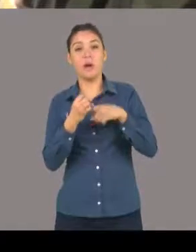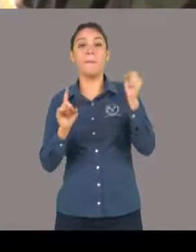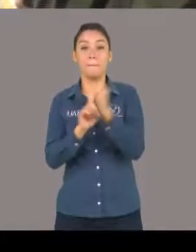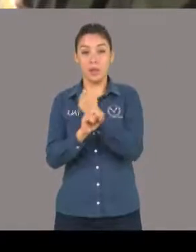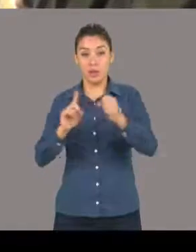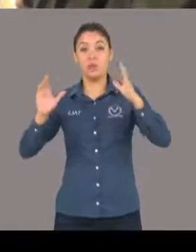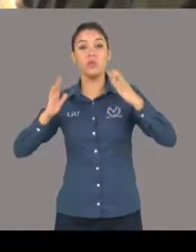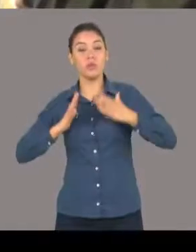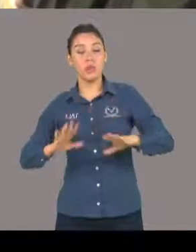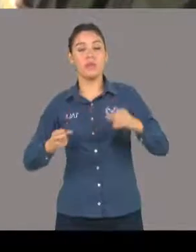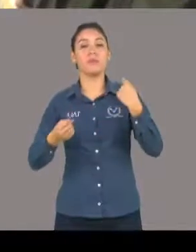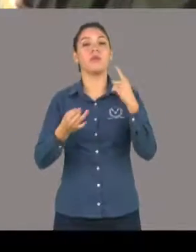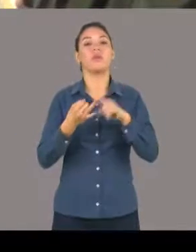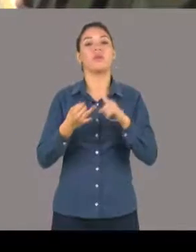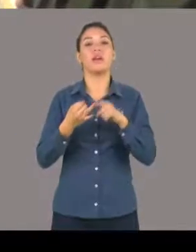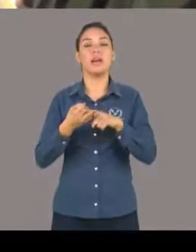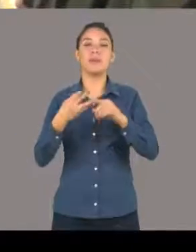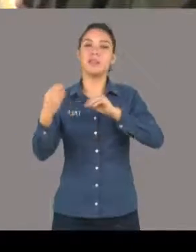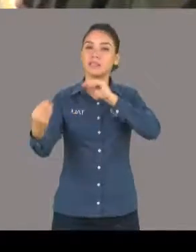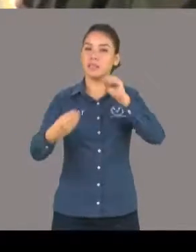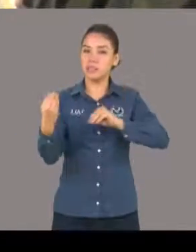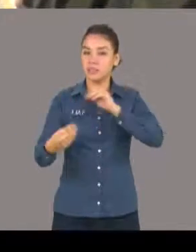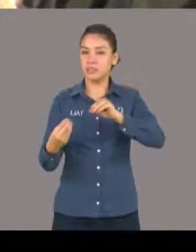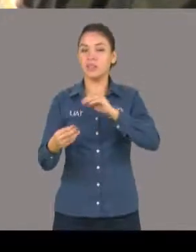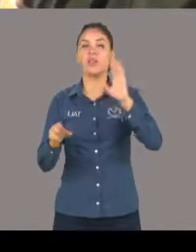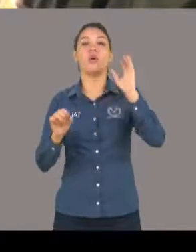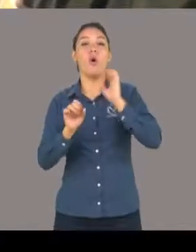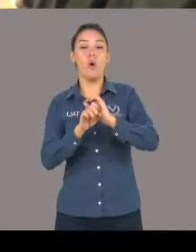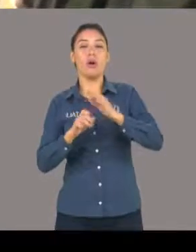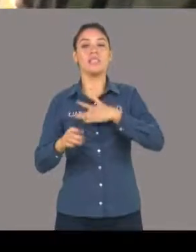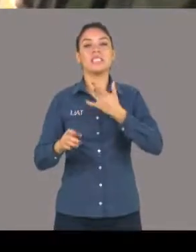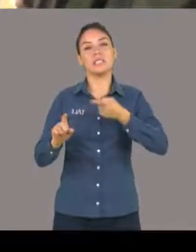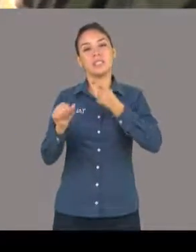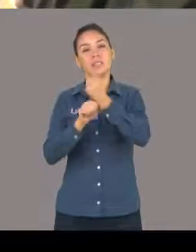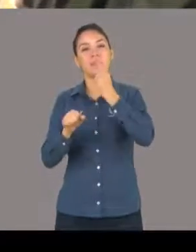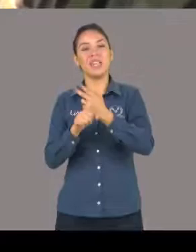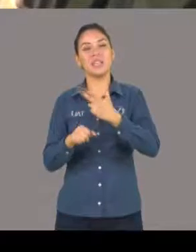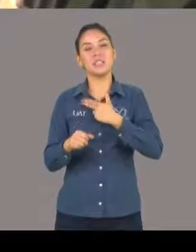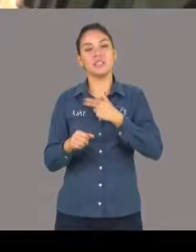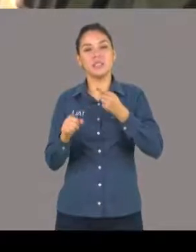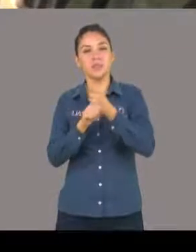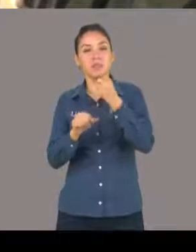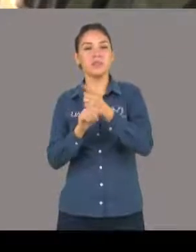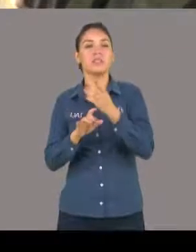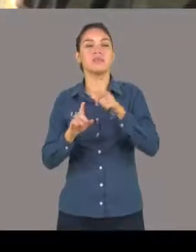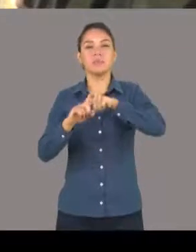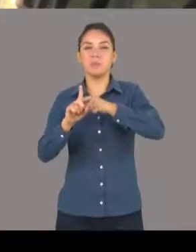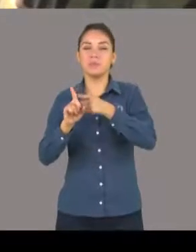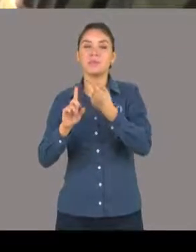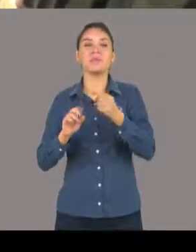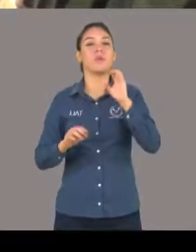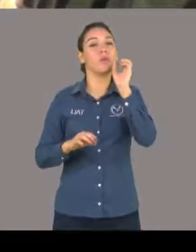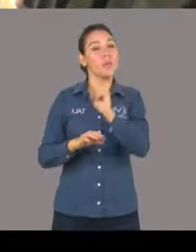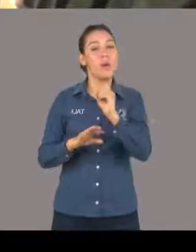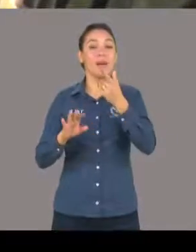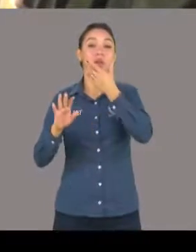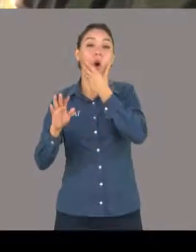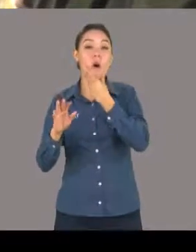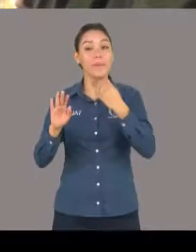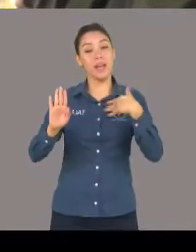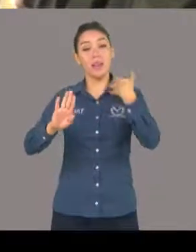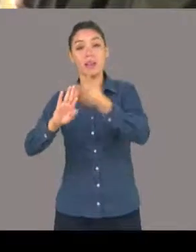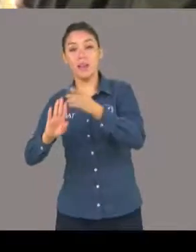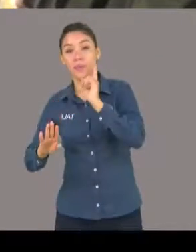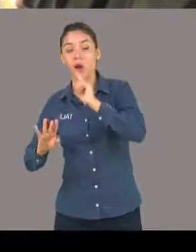desde golpes físicos hasta verbalmente, emocionalmente, como tanto